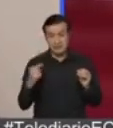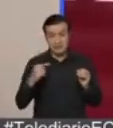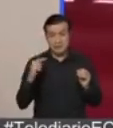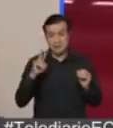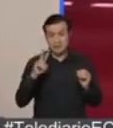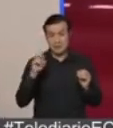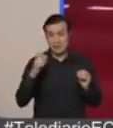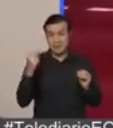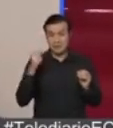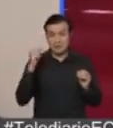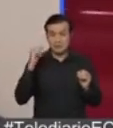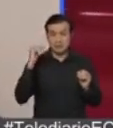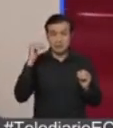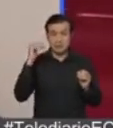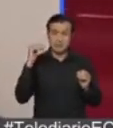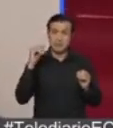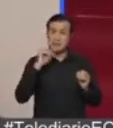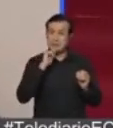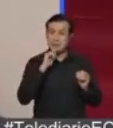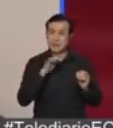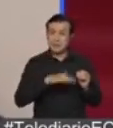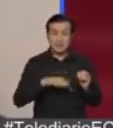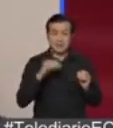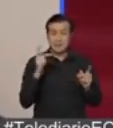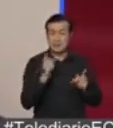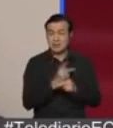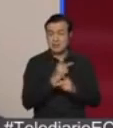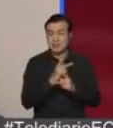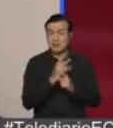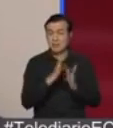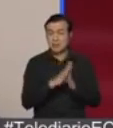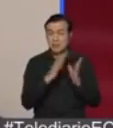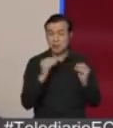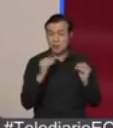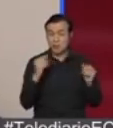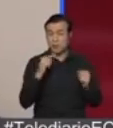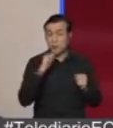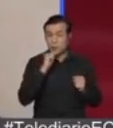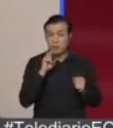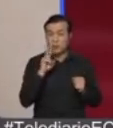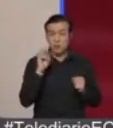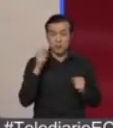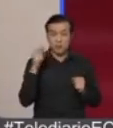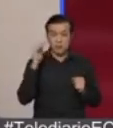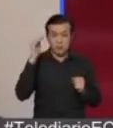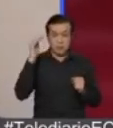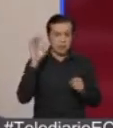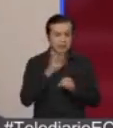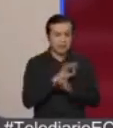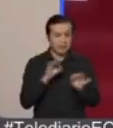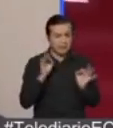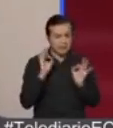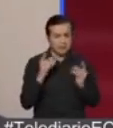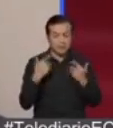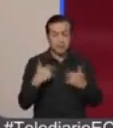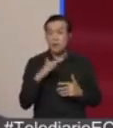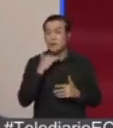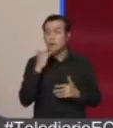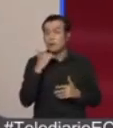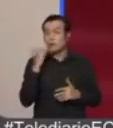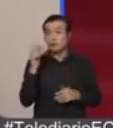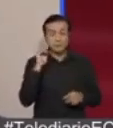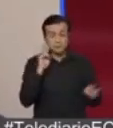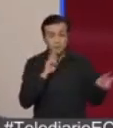productos, 20 grados centígrados debajo de cero, que garantiza esa inocuidad y que cualquier cosa